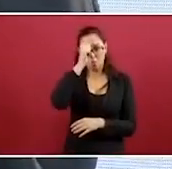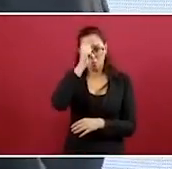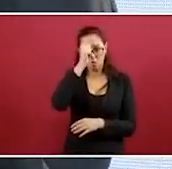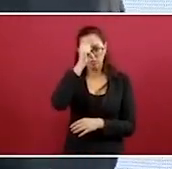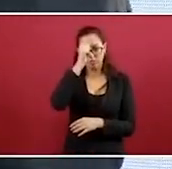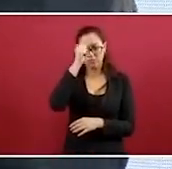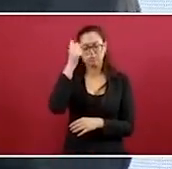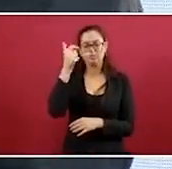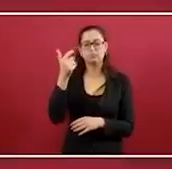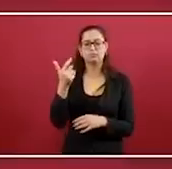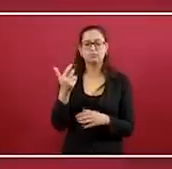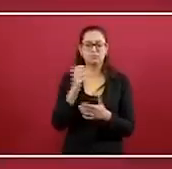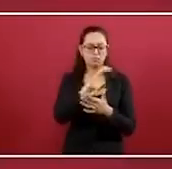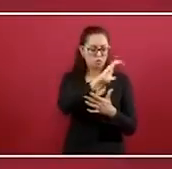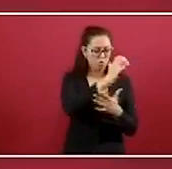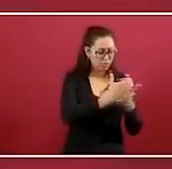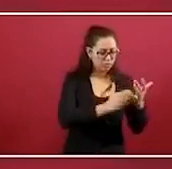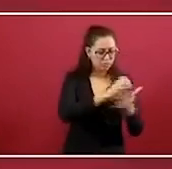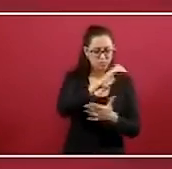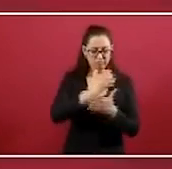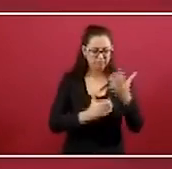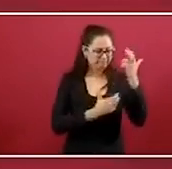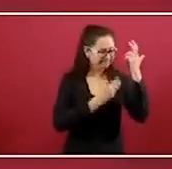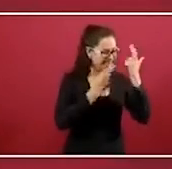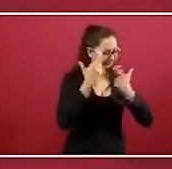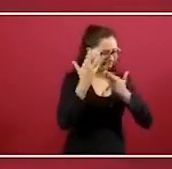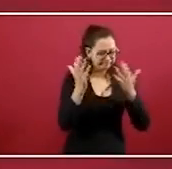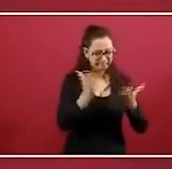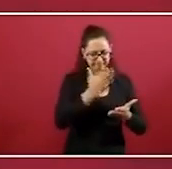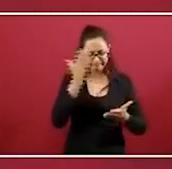revisen contratos